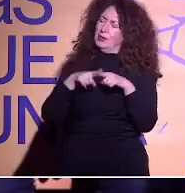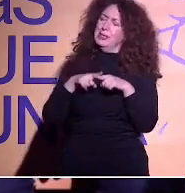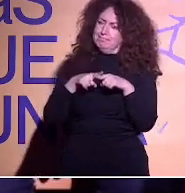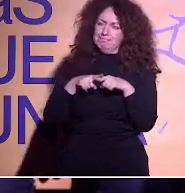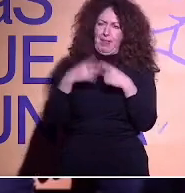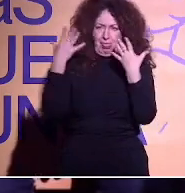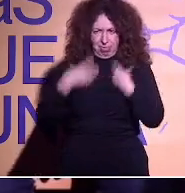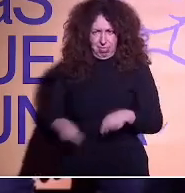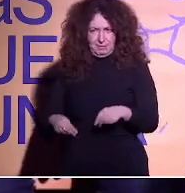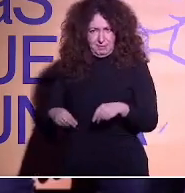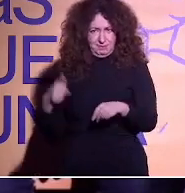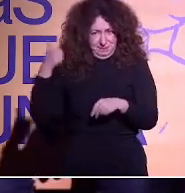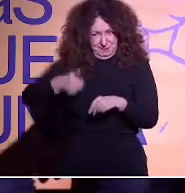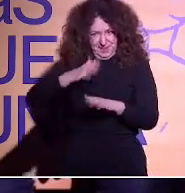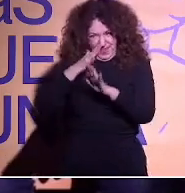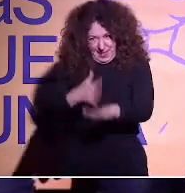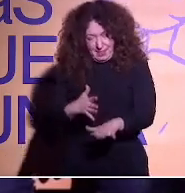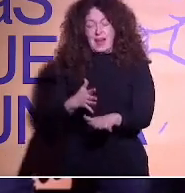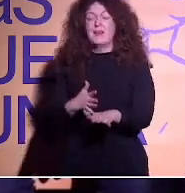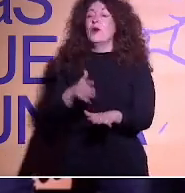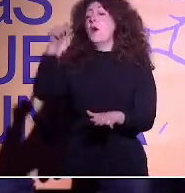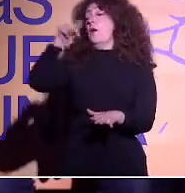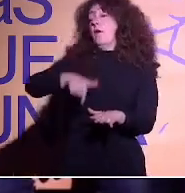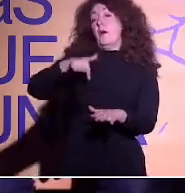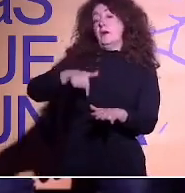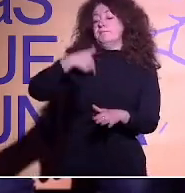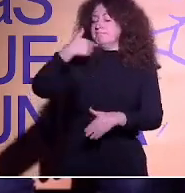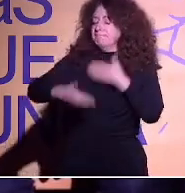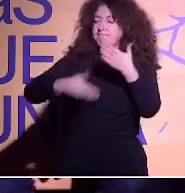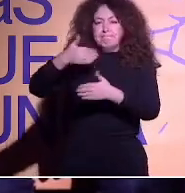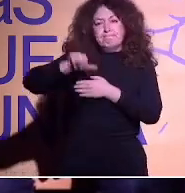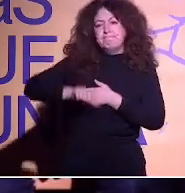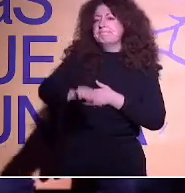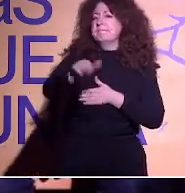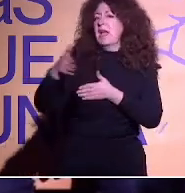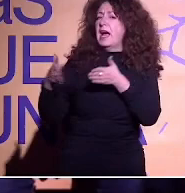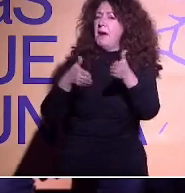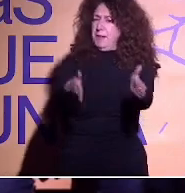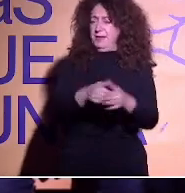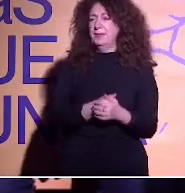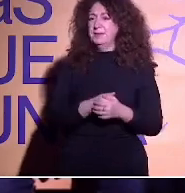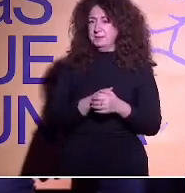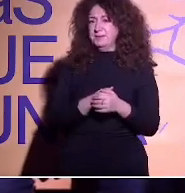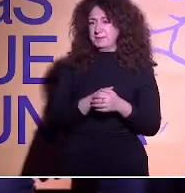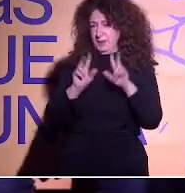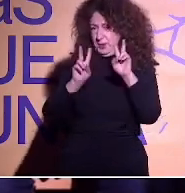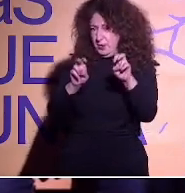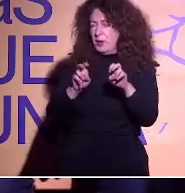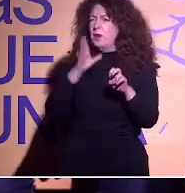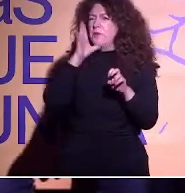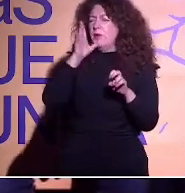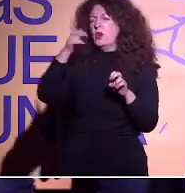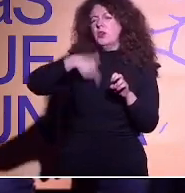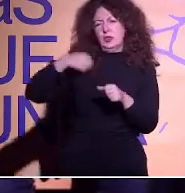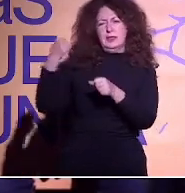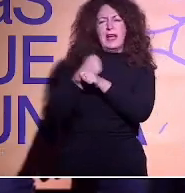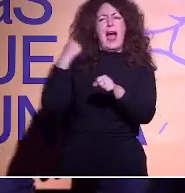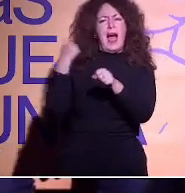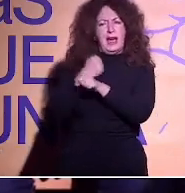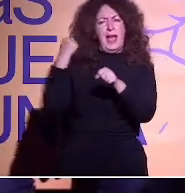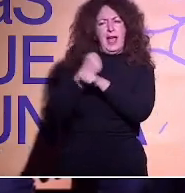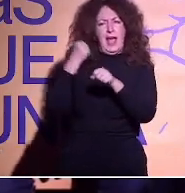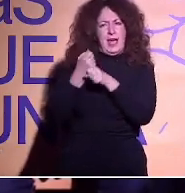cciones de estos 10 años Hoy empezamos un nuevo camino porque tenemos enormes tareas de